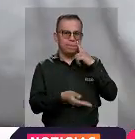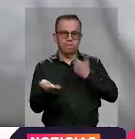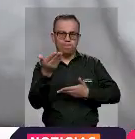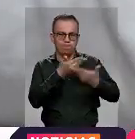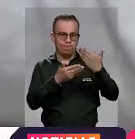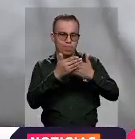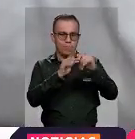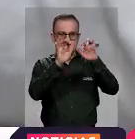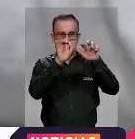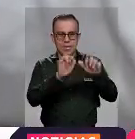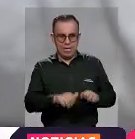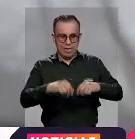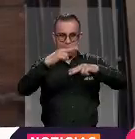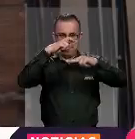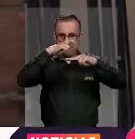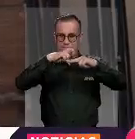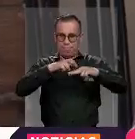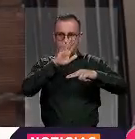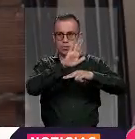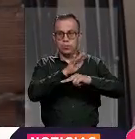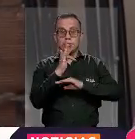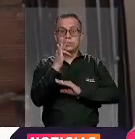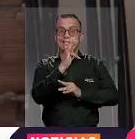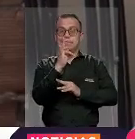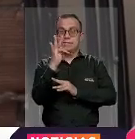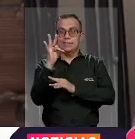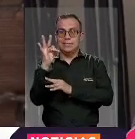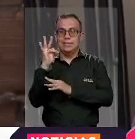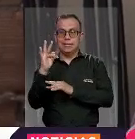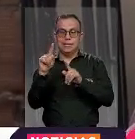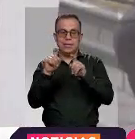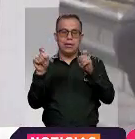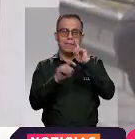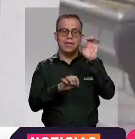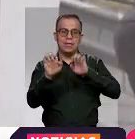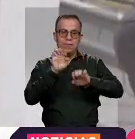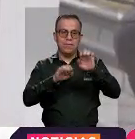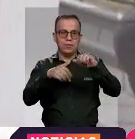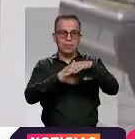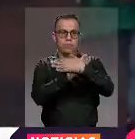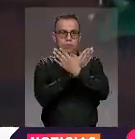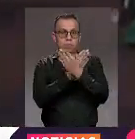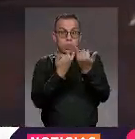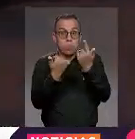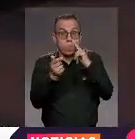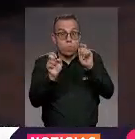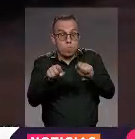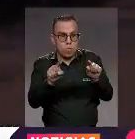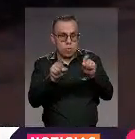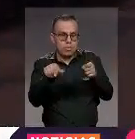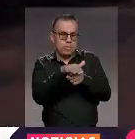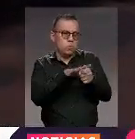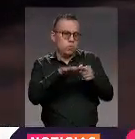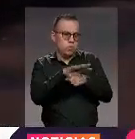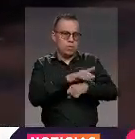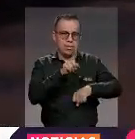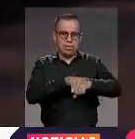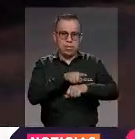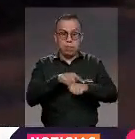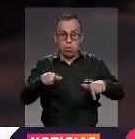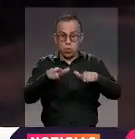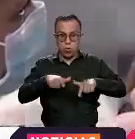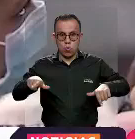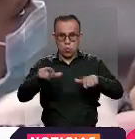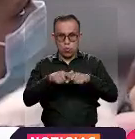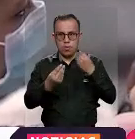informe del Instituto de Medicina Legal y los testimonios aportados por la Defensoría del Pueblo para establecer las circunstancias de tiempo, modo y lugar de